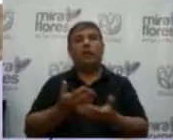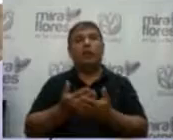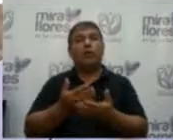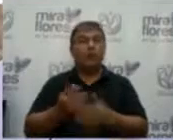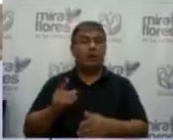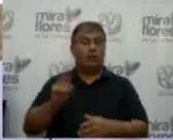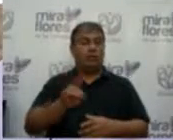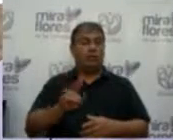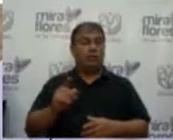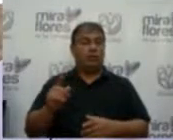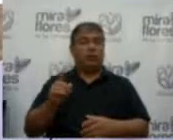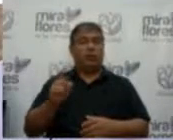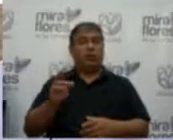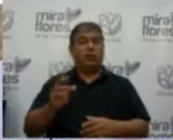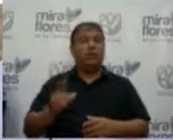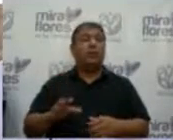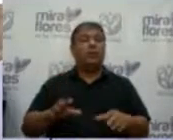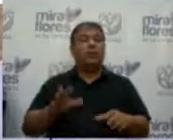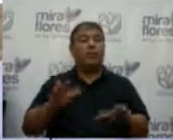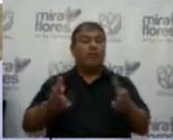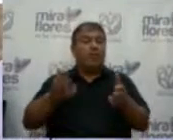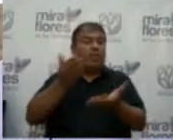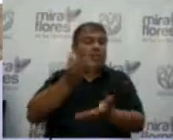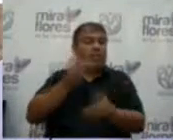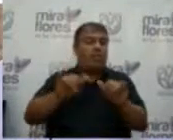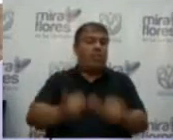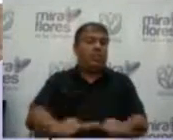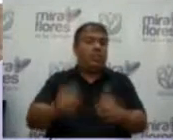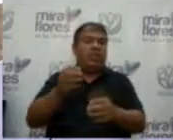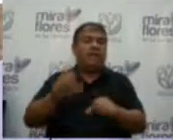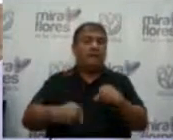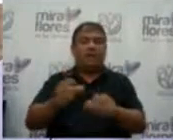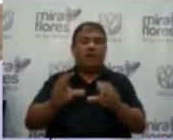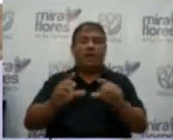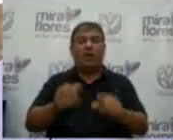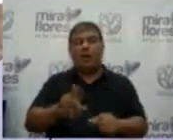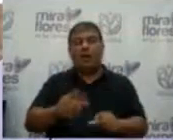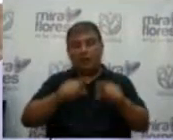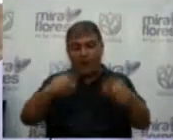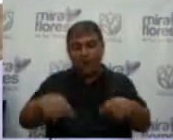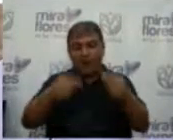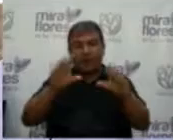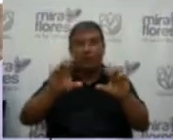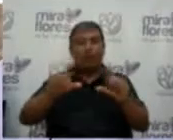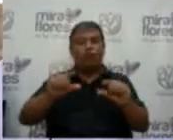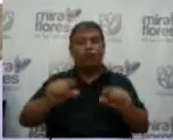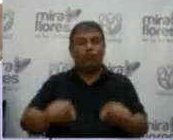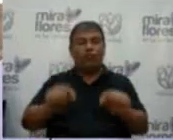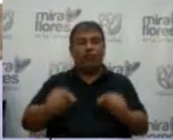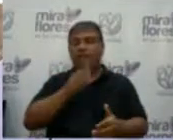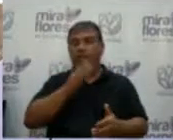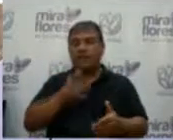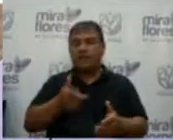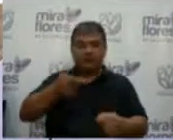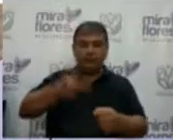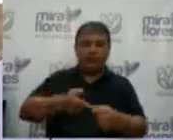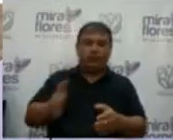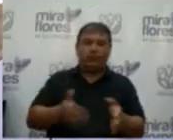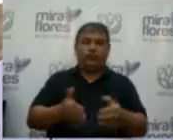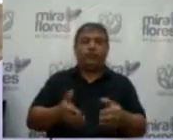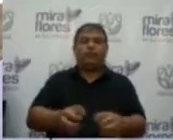no uso las bicicletas se les bajan las llantas. Entonces, por ahí hemos encontrado que a alguna le faltaba tener el aire suficiente o cosas por el